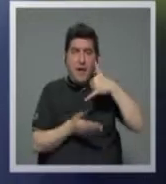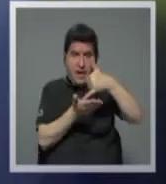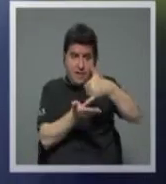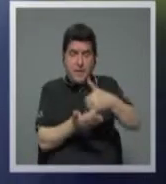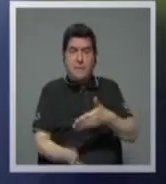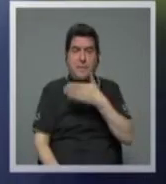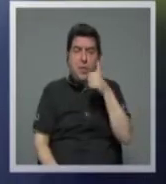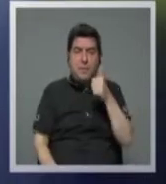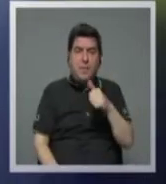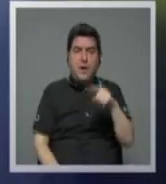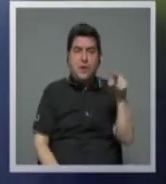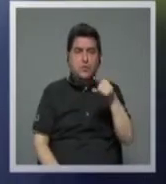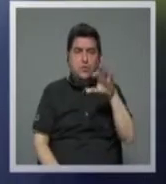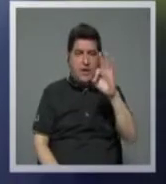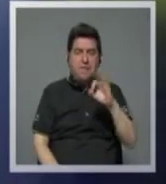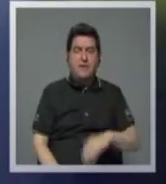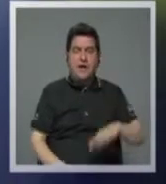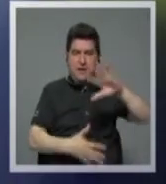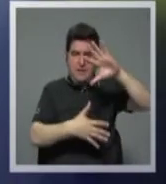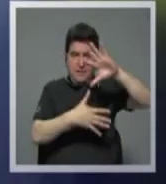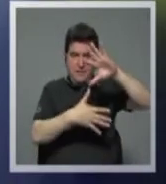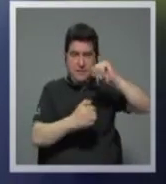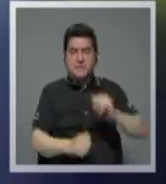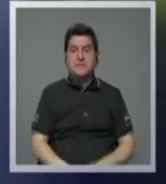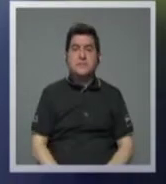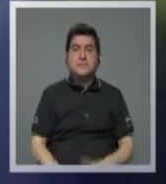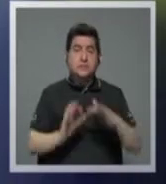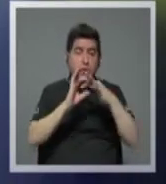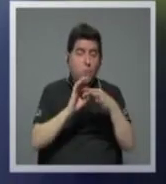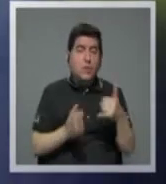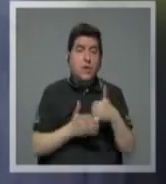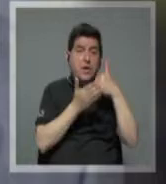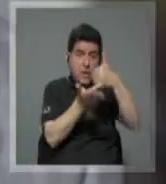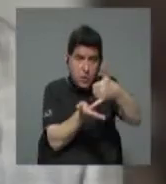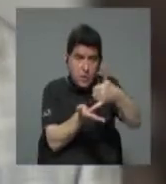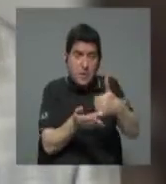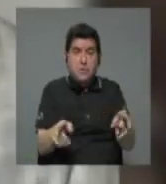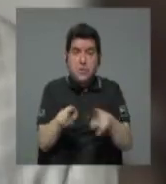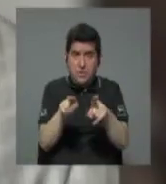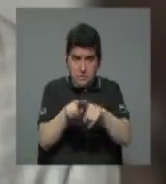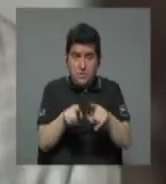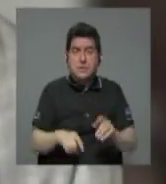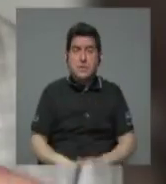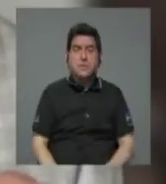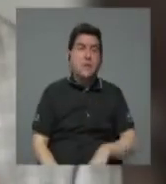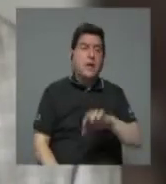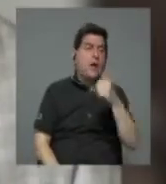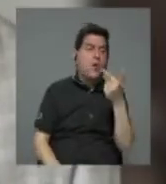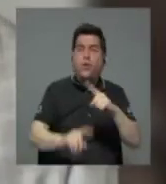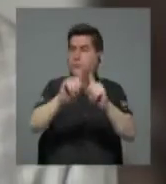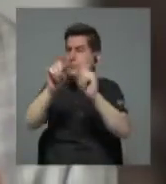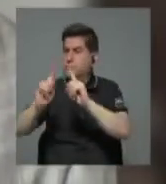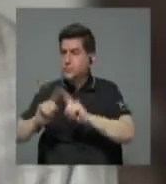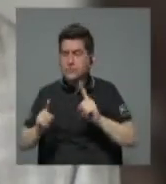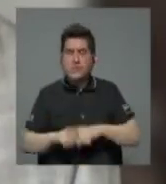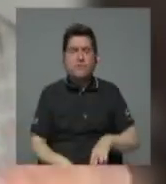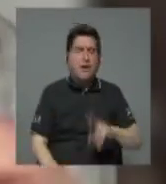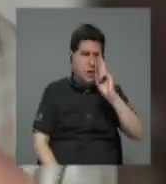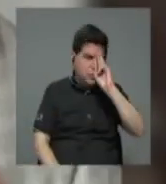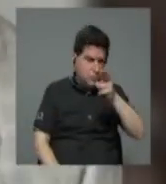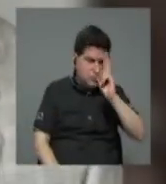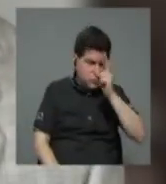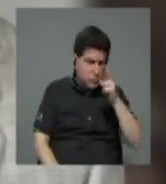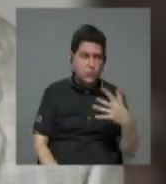mejor zona franca. Y para eso, junto con ese premio, se han venido dando otra serie de